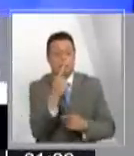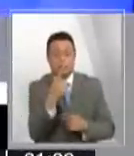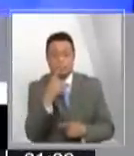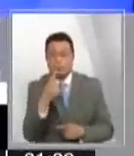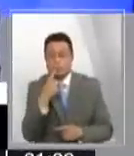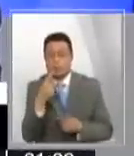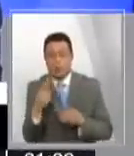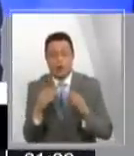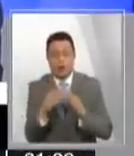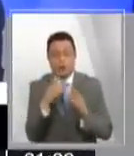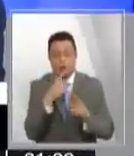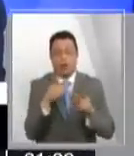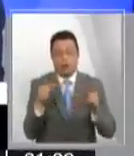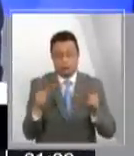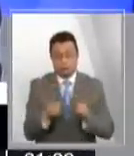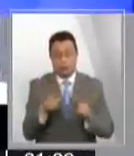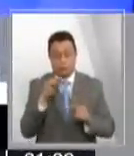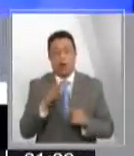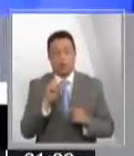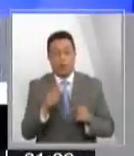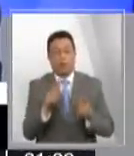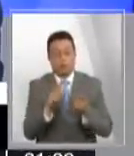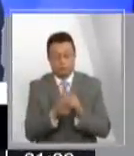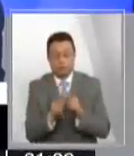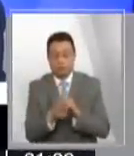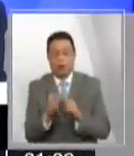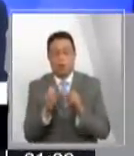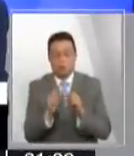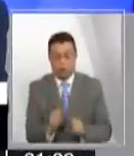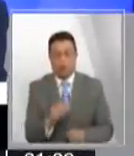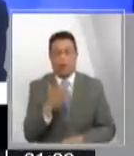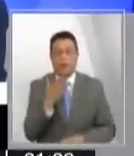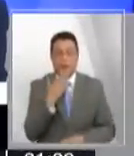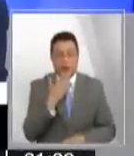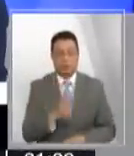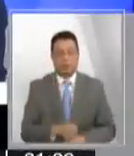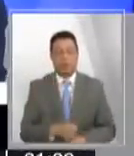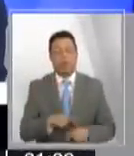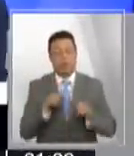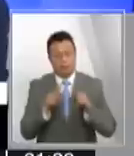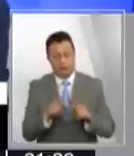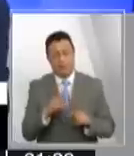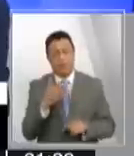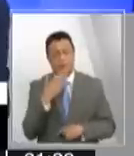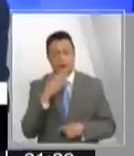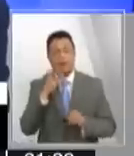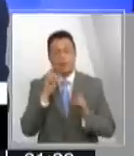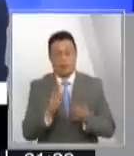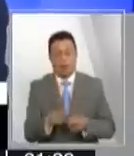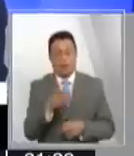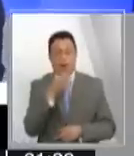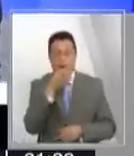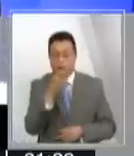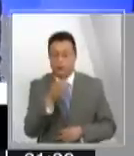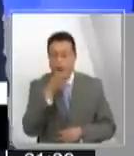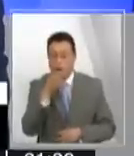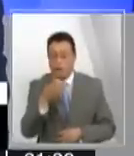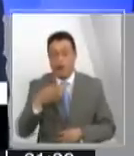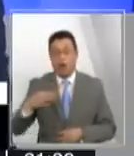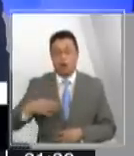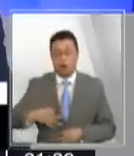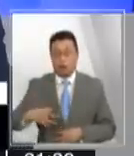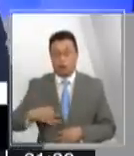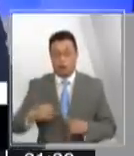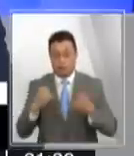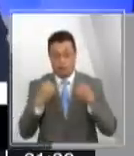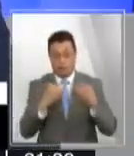Pero va a tener la posibilidad de efectuar correcciones también. Y yo creo que también tenemos que llamar a los ciudadanos con la información que hoy